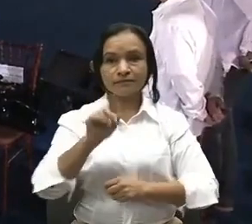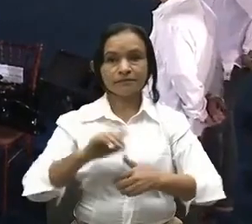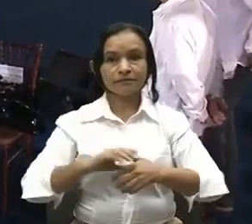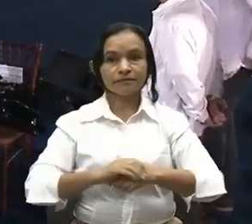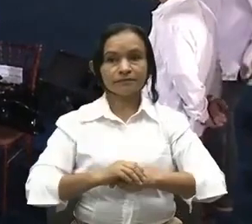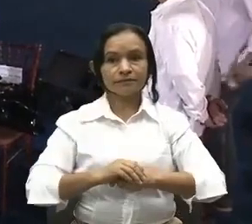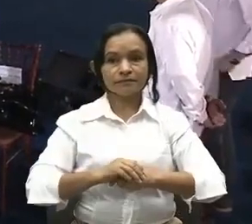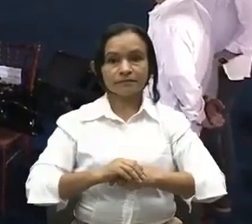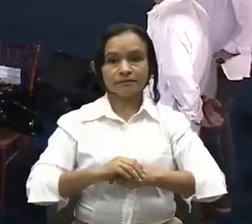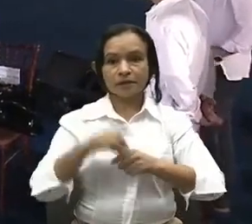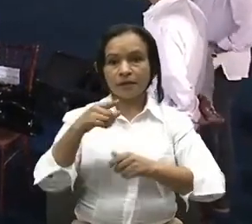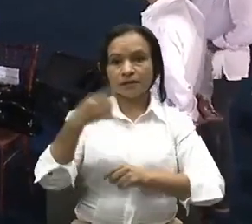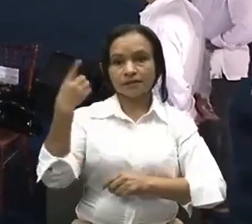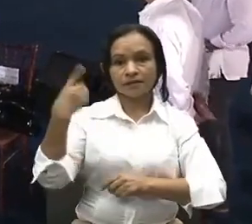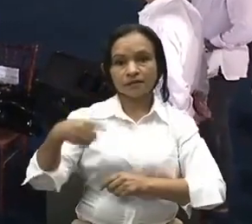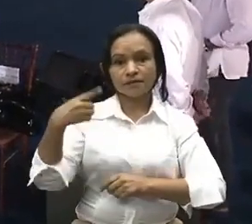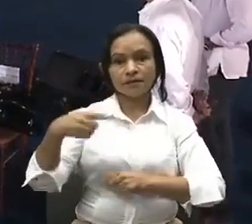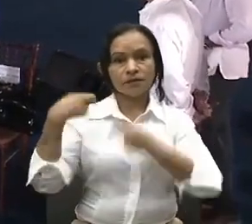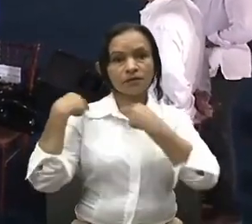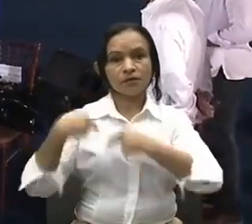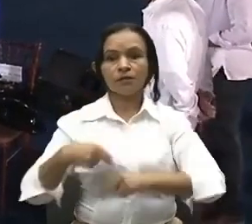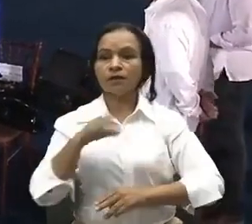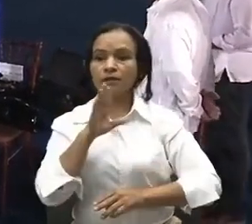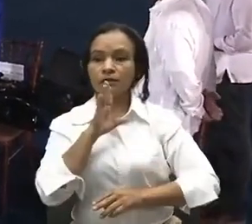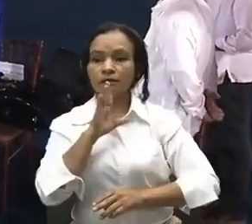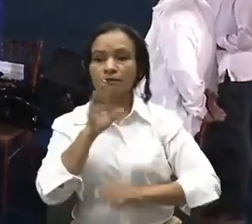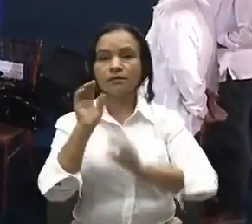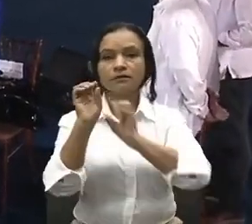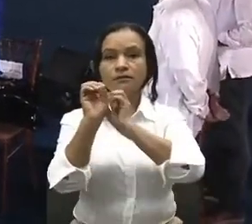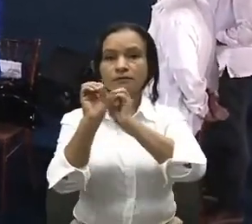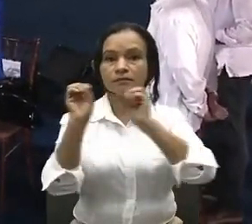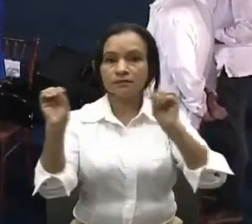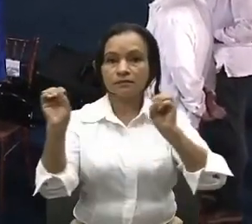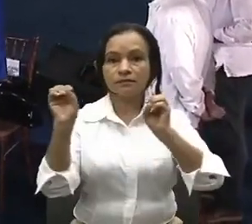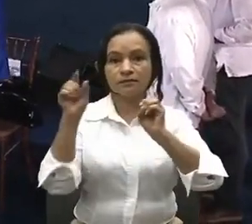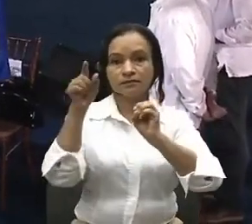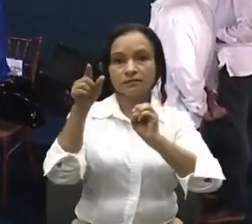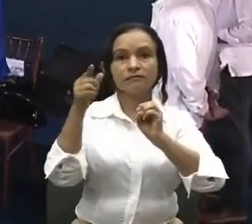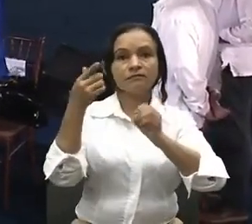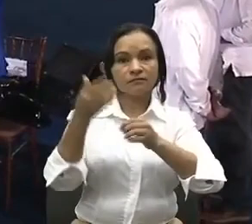Ahí no habían derechos humanos algunos que se pronunciaran condenando ese crimen.